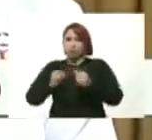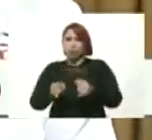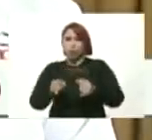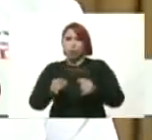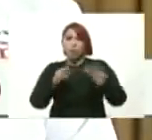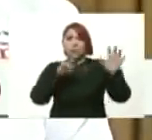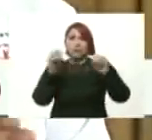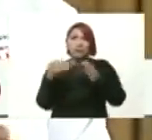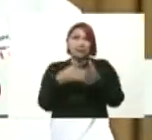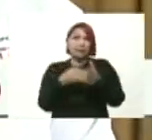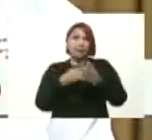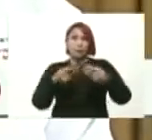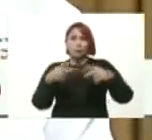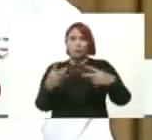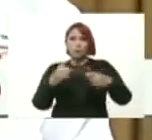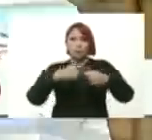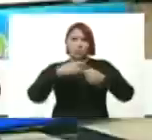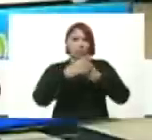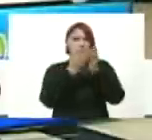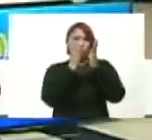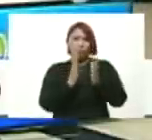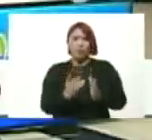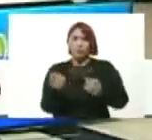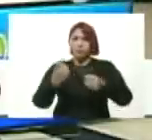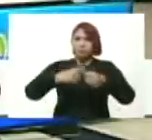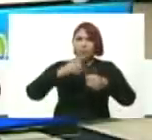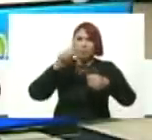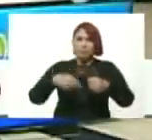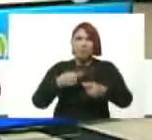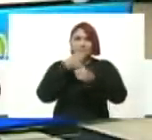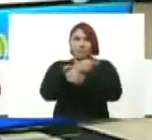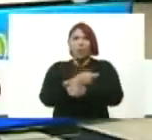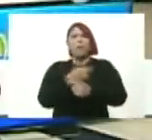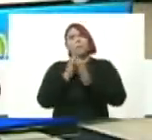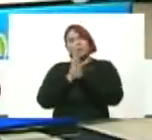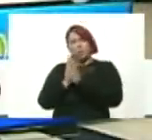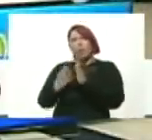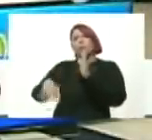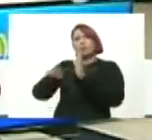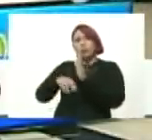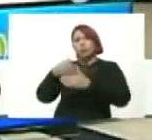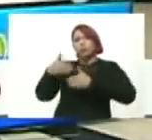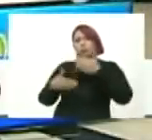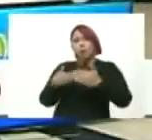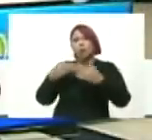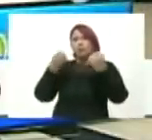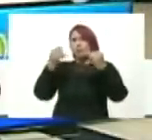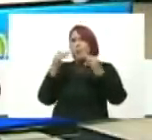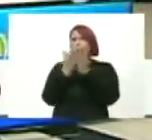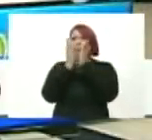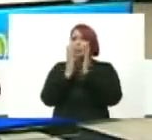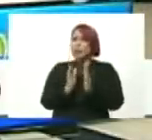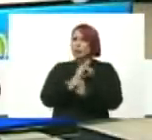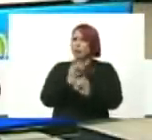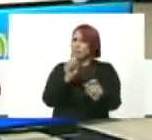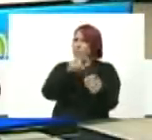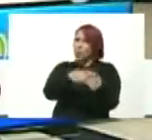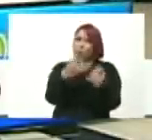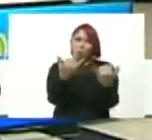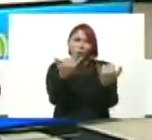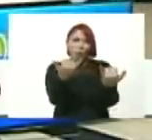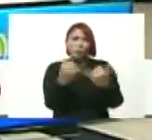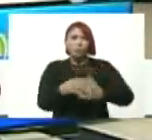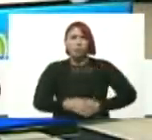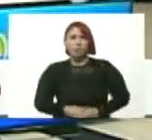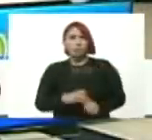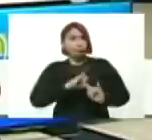nuevos estudiantes incluyendo los egresados espíritu poco a poco por favor los números de los estudiantes por en este momento